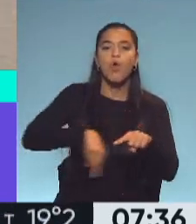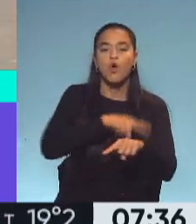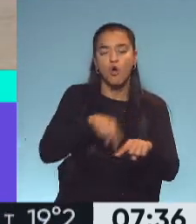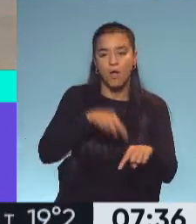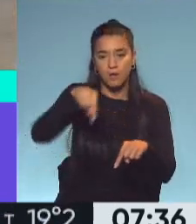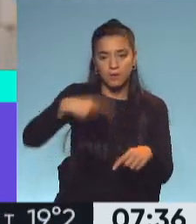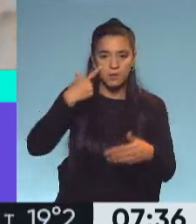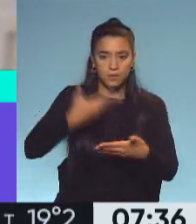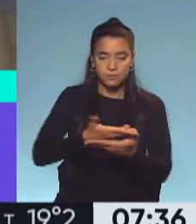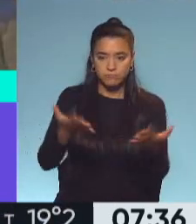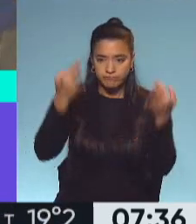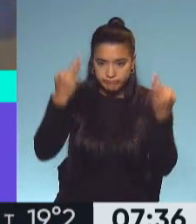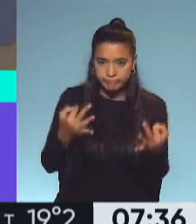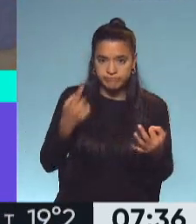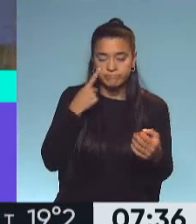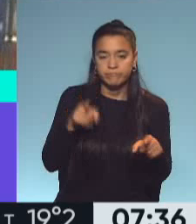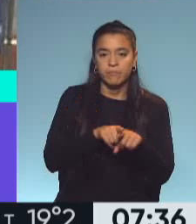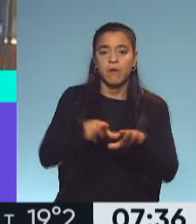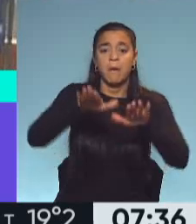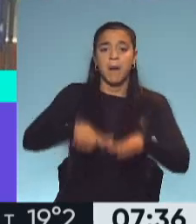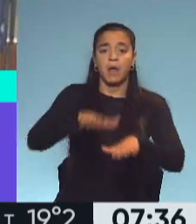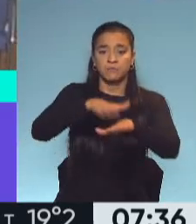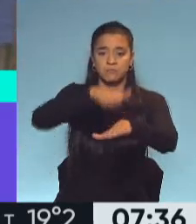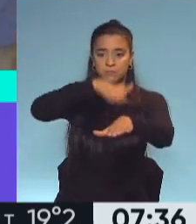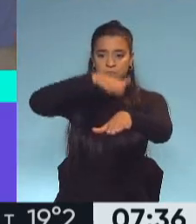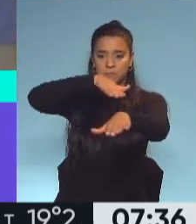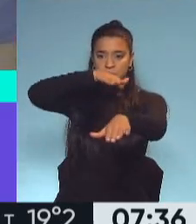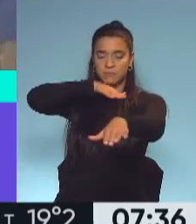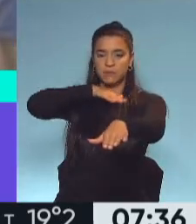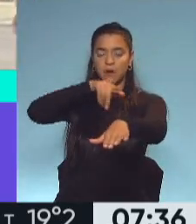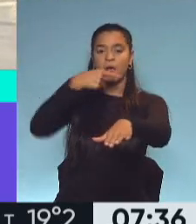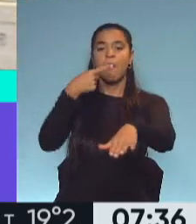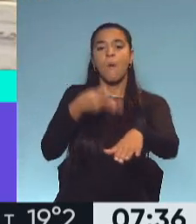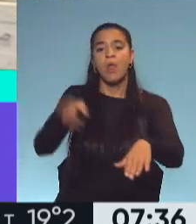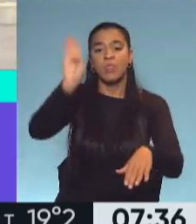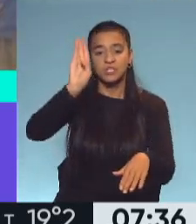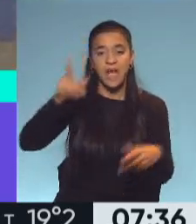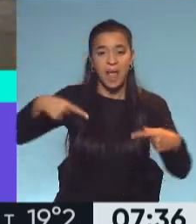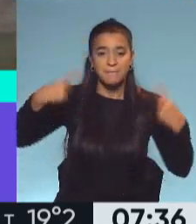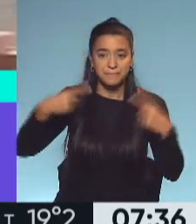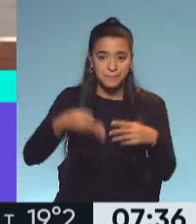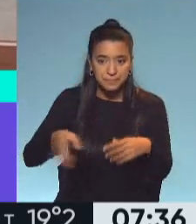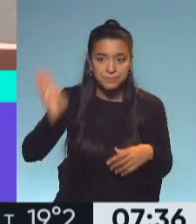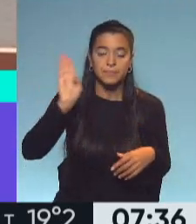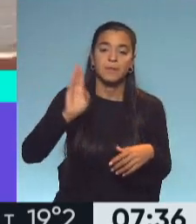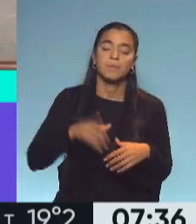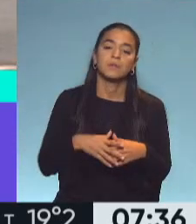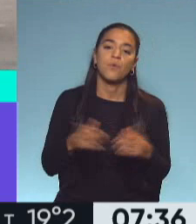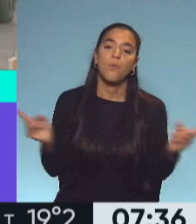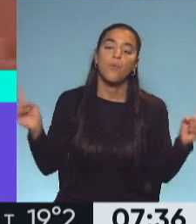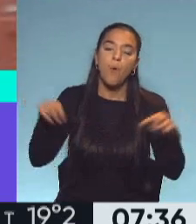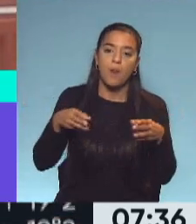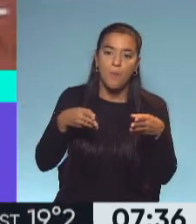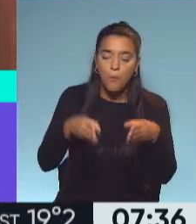les estamos mostrando exactamente cómo lo ven, detenido el tránsito cuando salen del peaje, cuando pueden ir